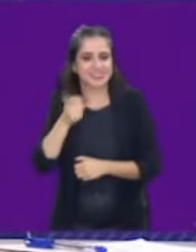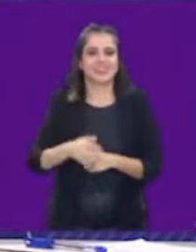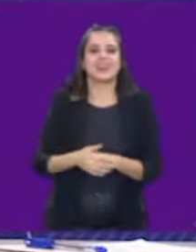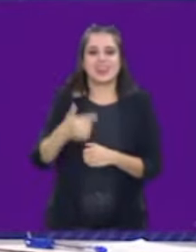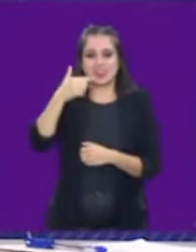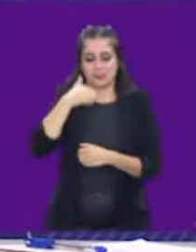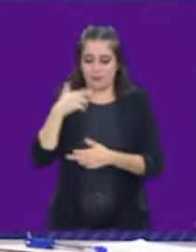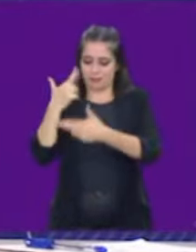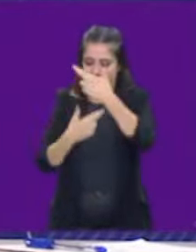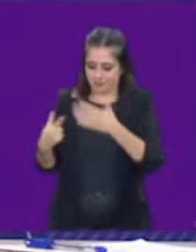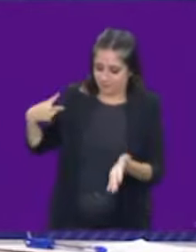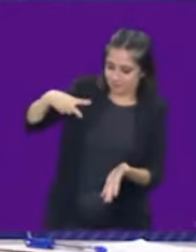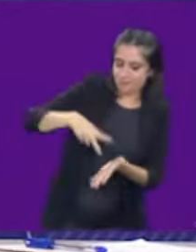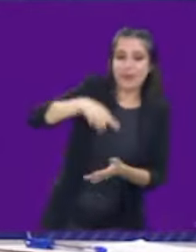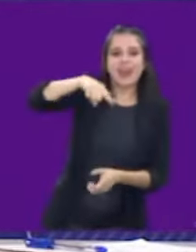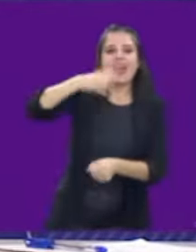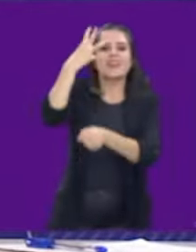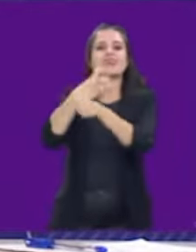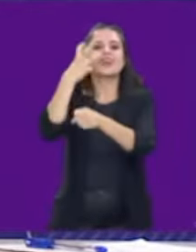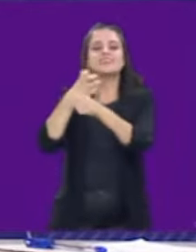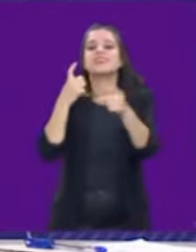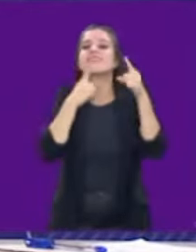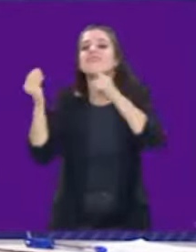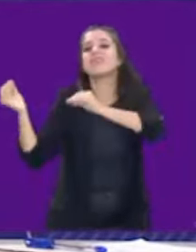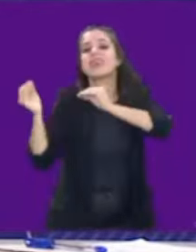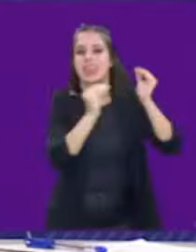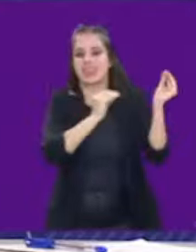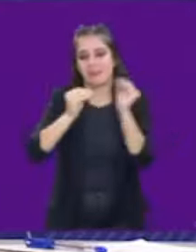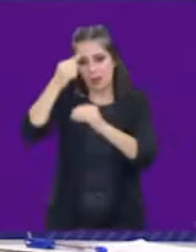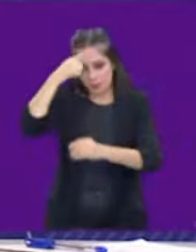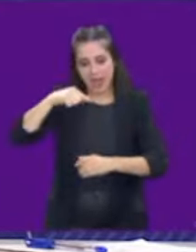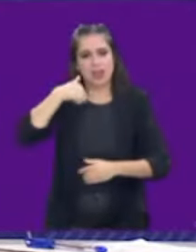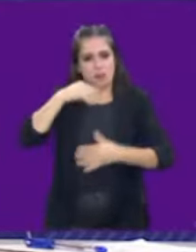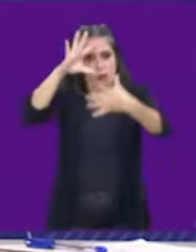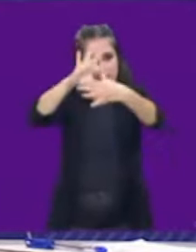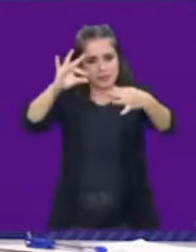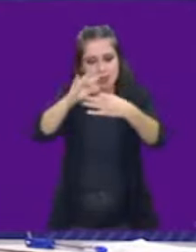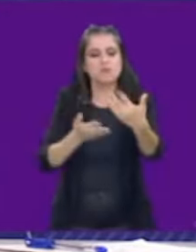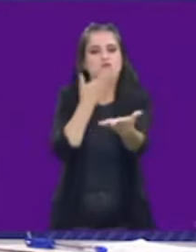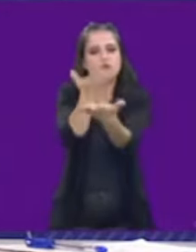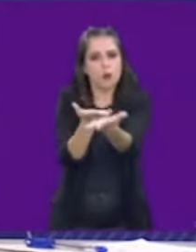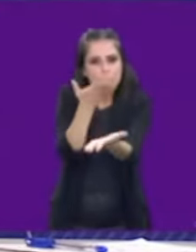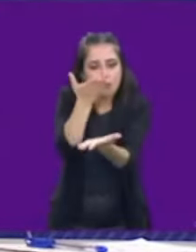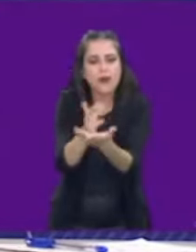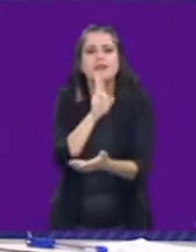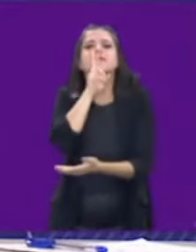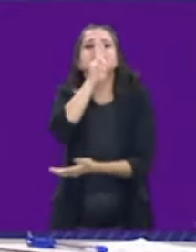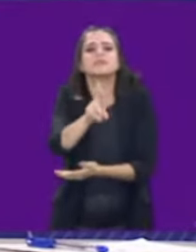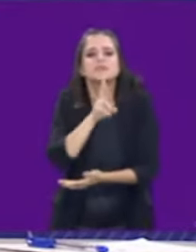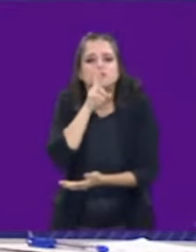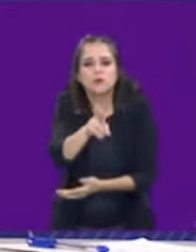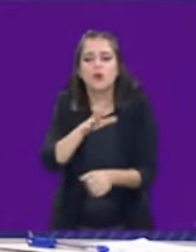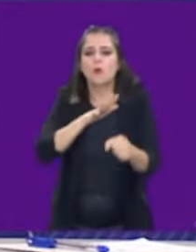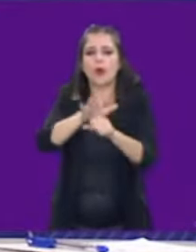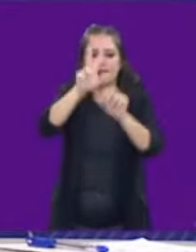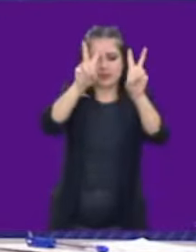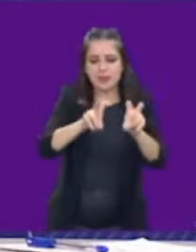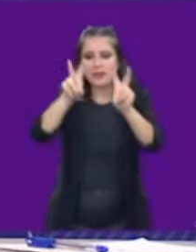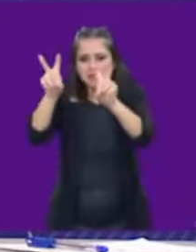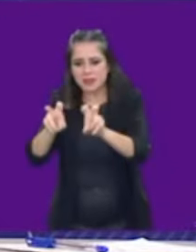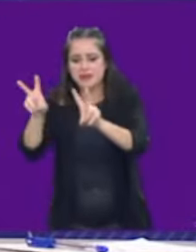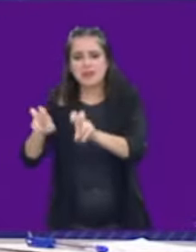regreso a este tercer debate para seguir aportando propuestas y respuestas de los temas que más nos